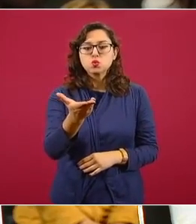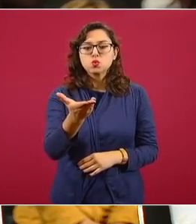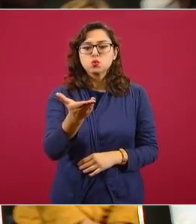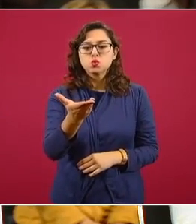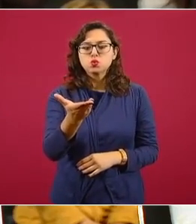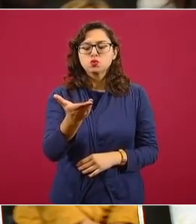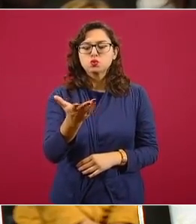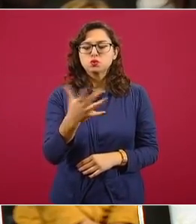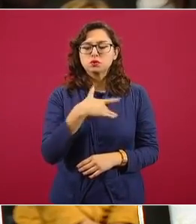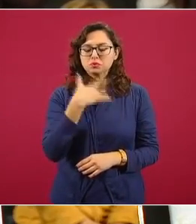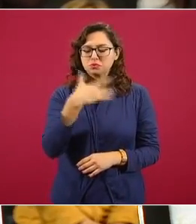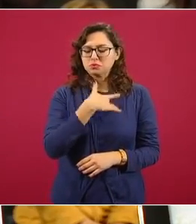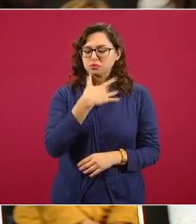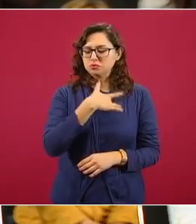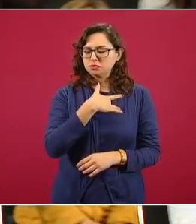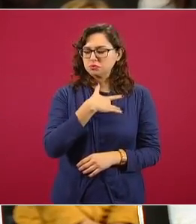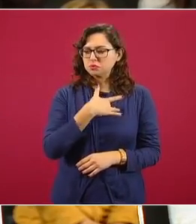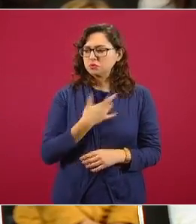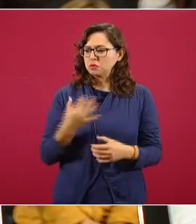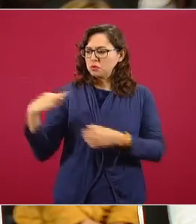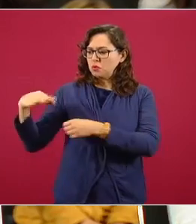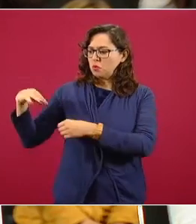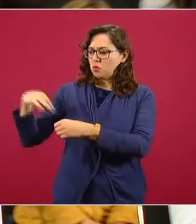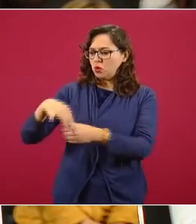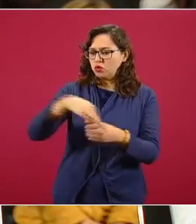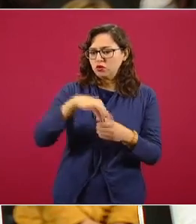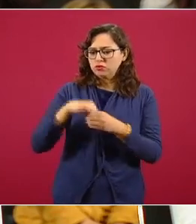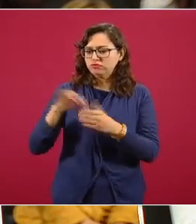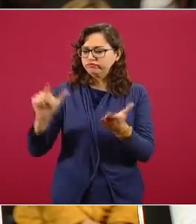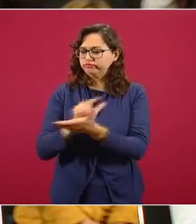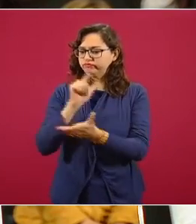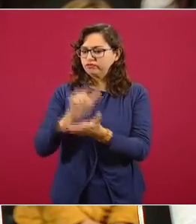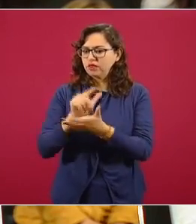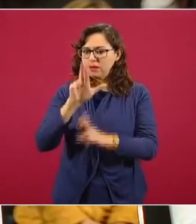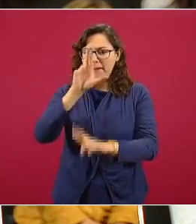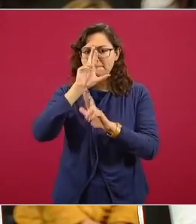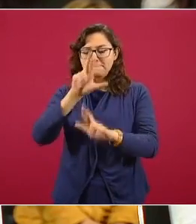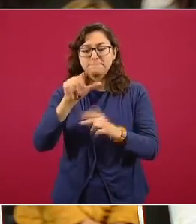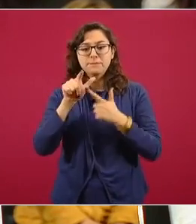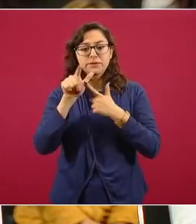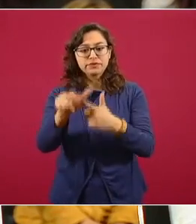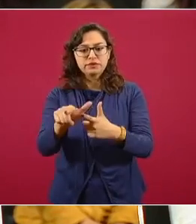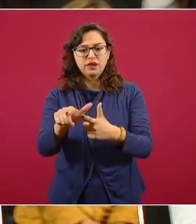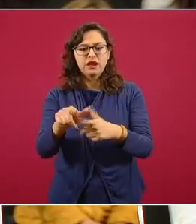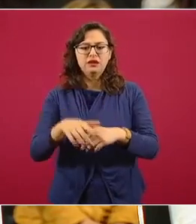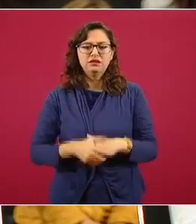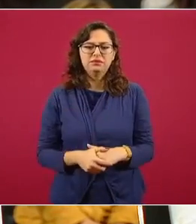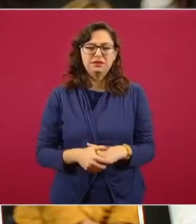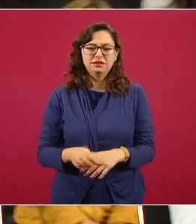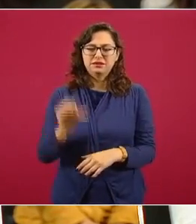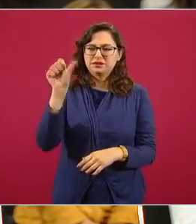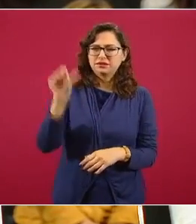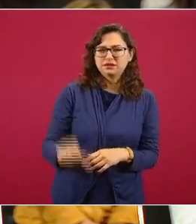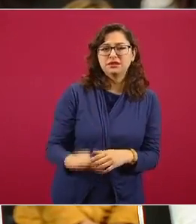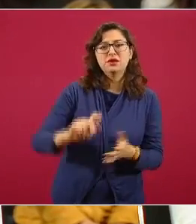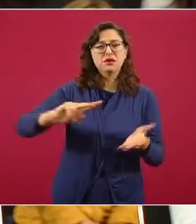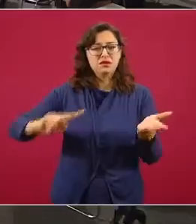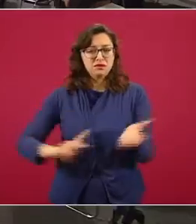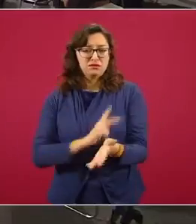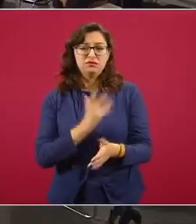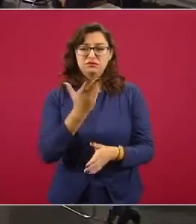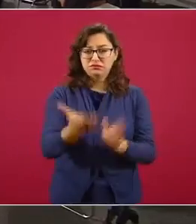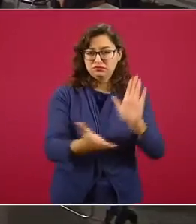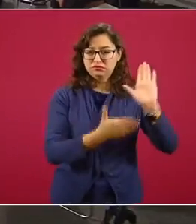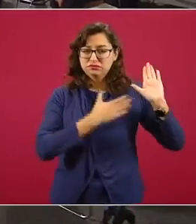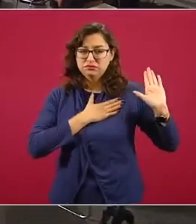de la ley. La pregunta y el cuestionamiento sería, señor presidente, hoy ratifica ese compromiso y a su vez, ¿cuál